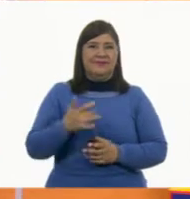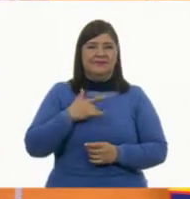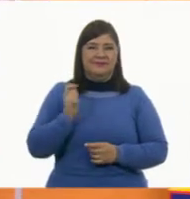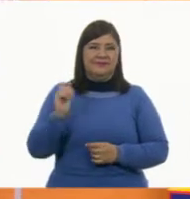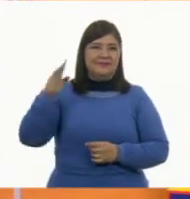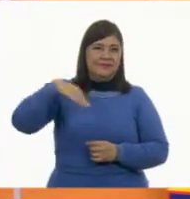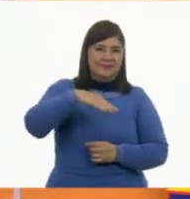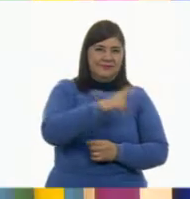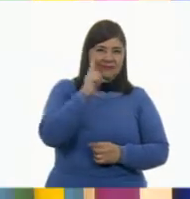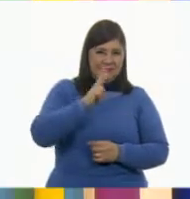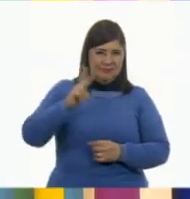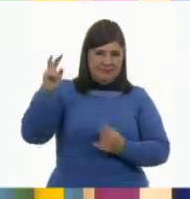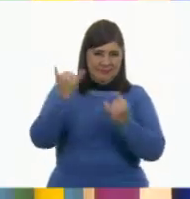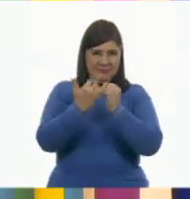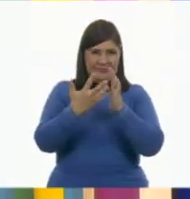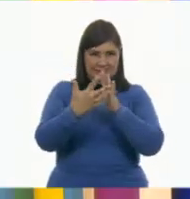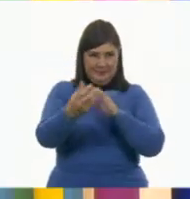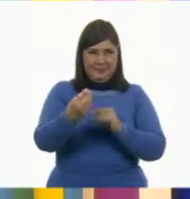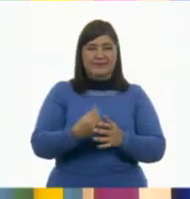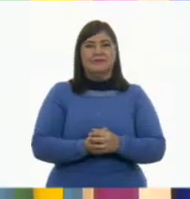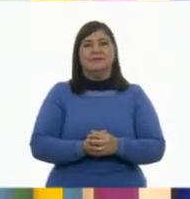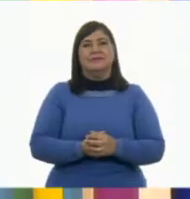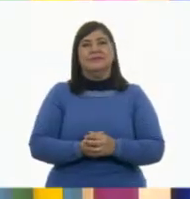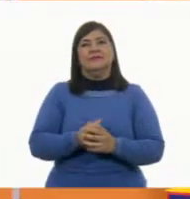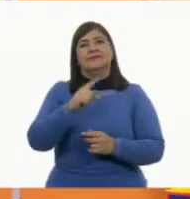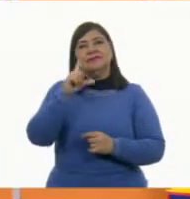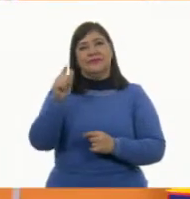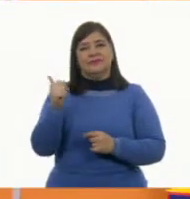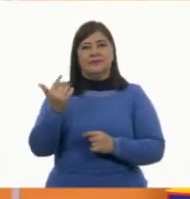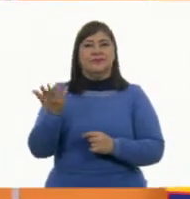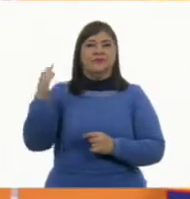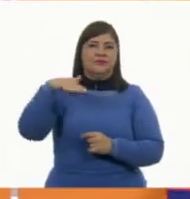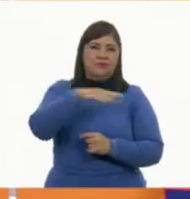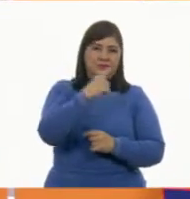tenemos que fijarnos también en la dirección. Luego, ondita del otro lado.